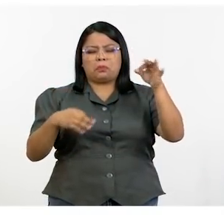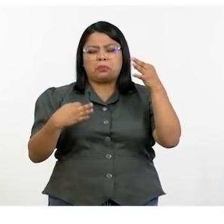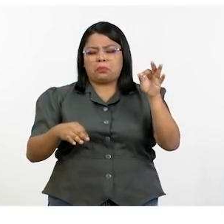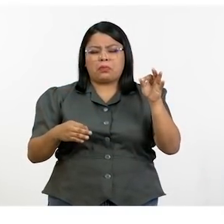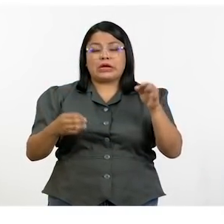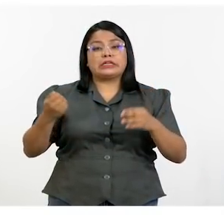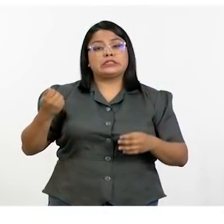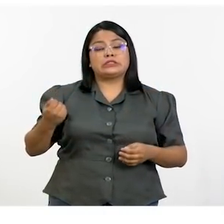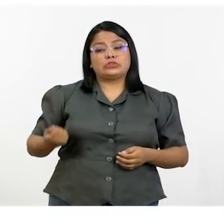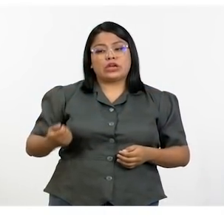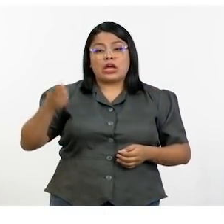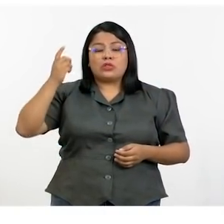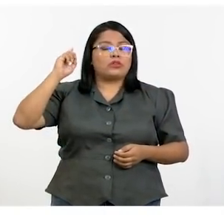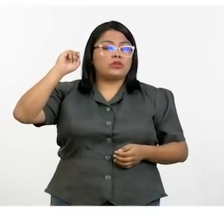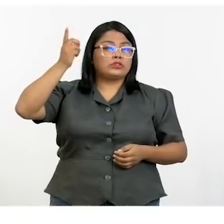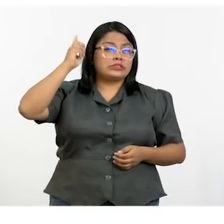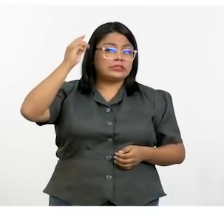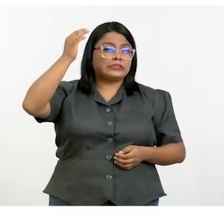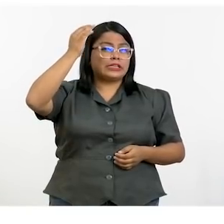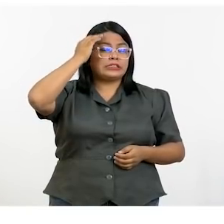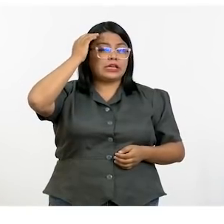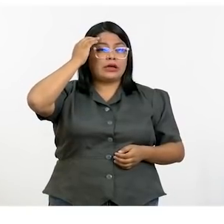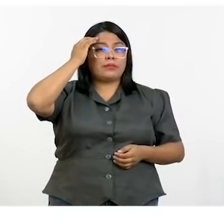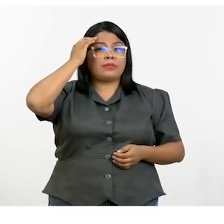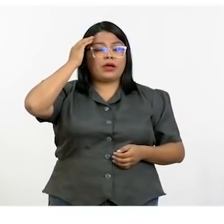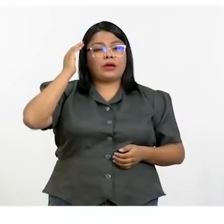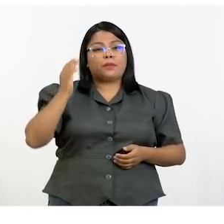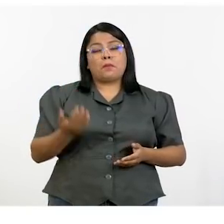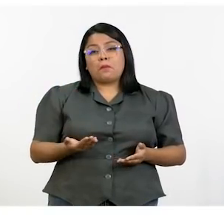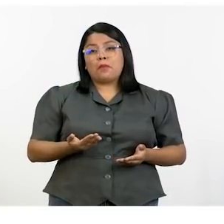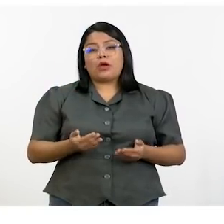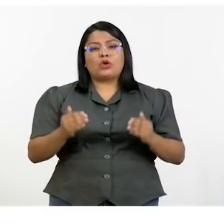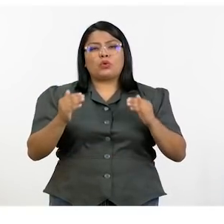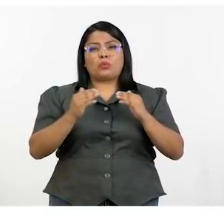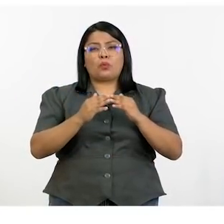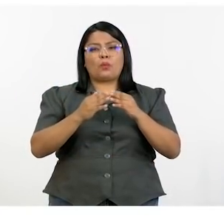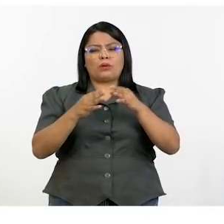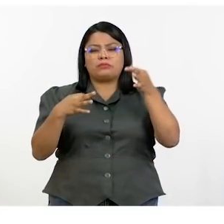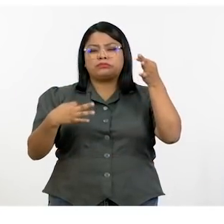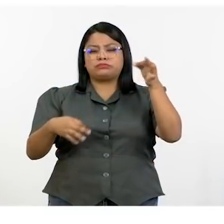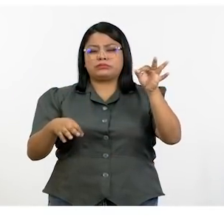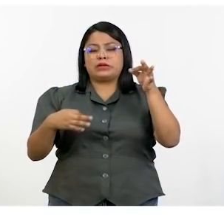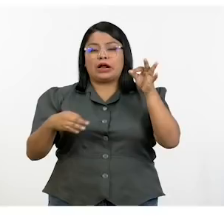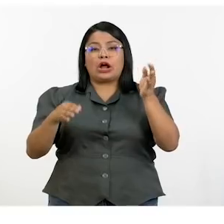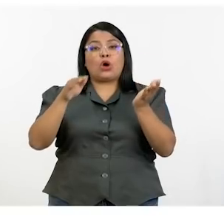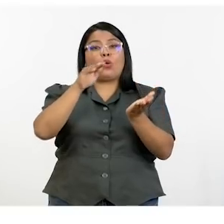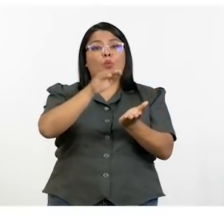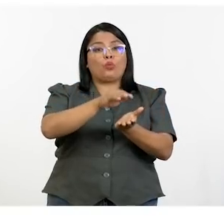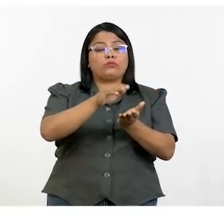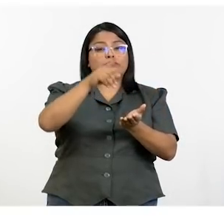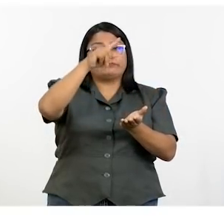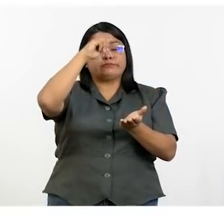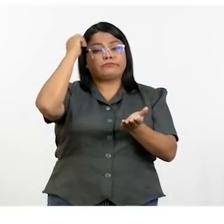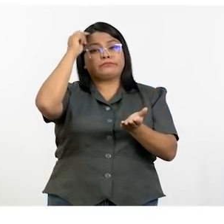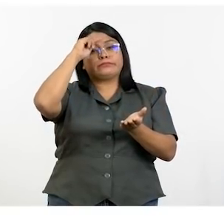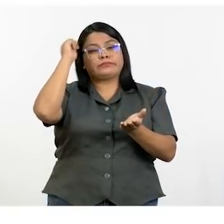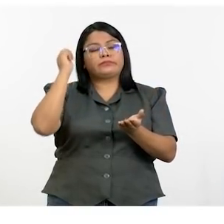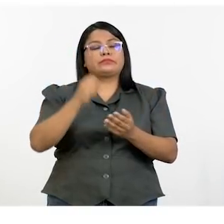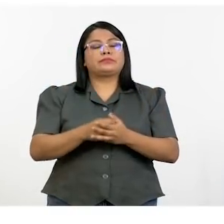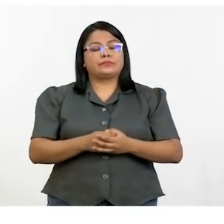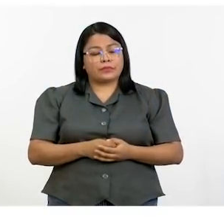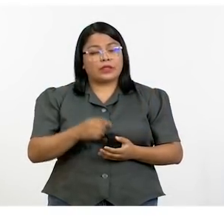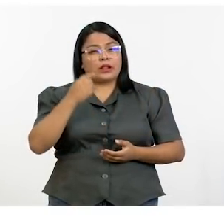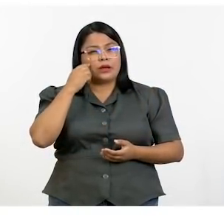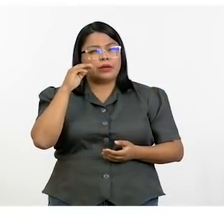páginas para que el docente conozca el libro de texto, sino que también las páginas de la unidad que se está trabajando.